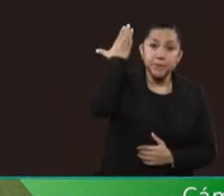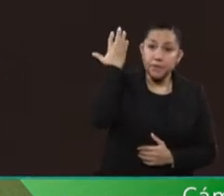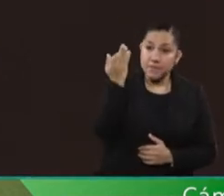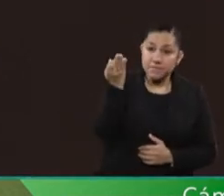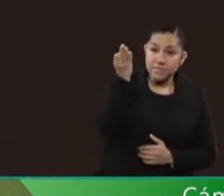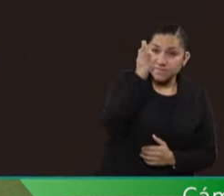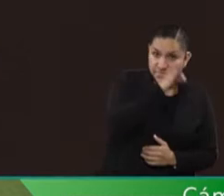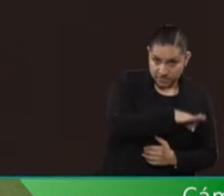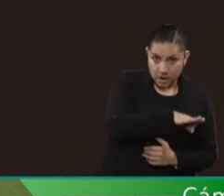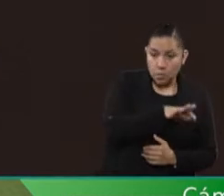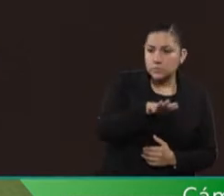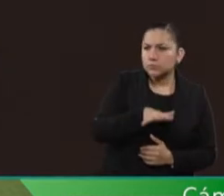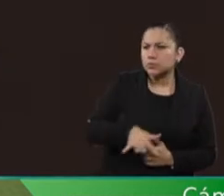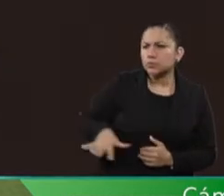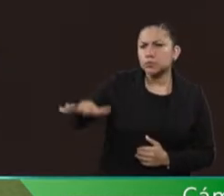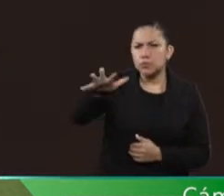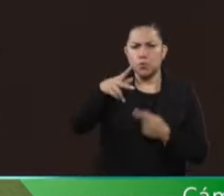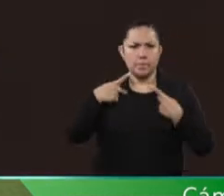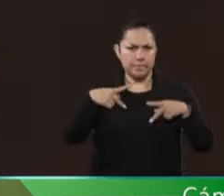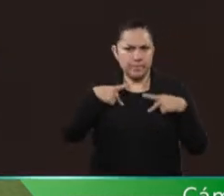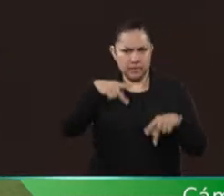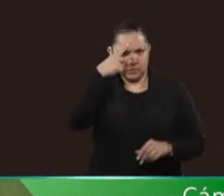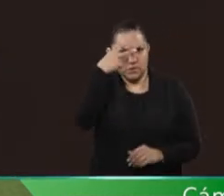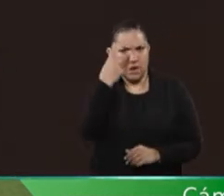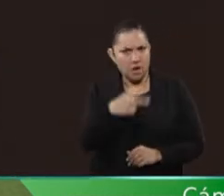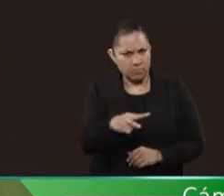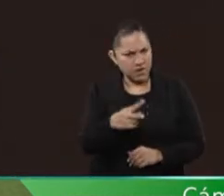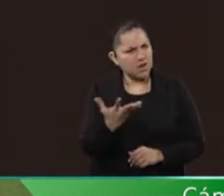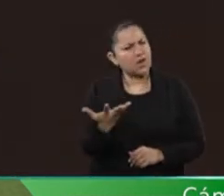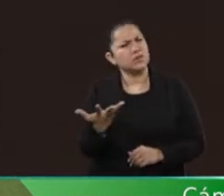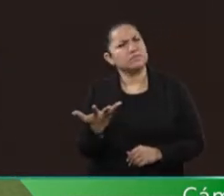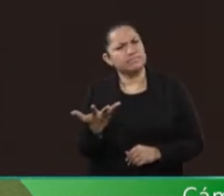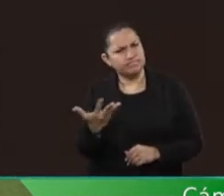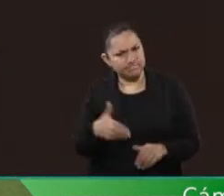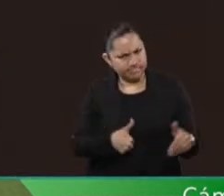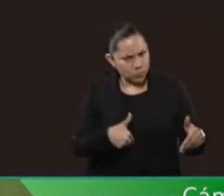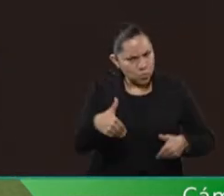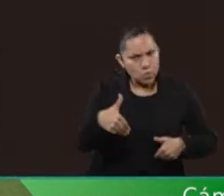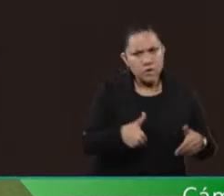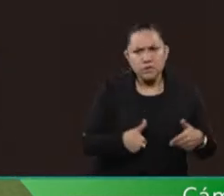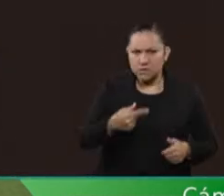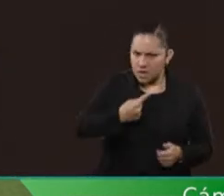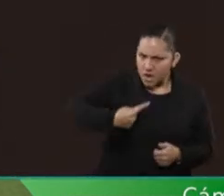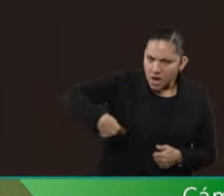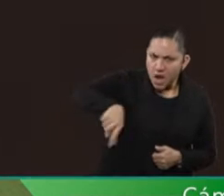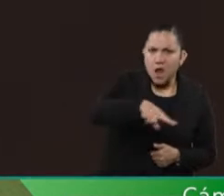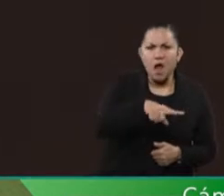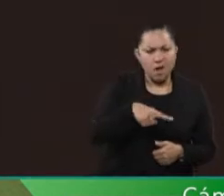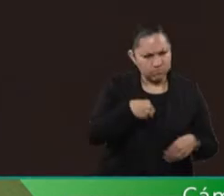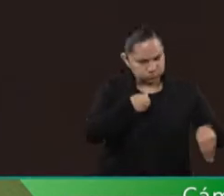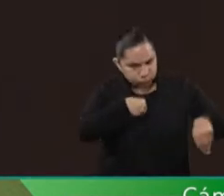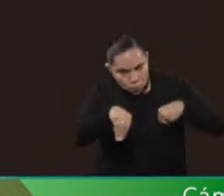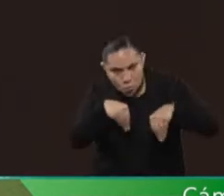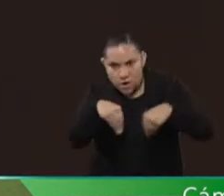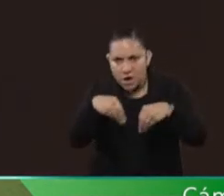indignó se movilizó y también han olvidado